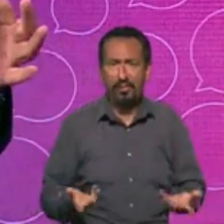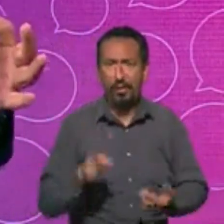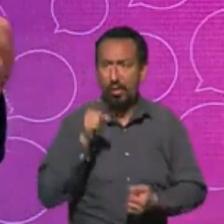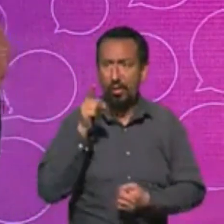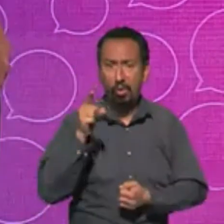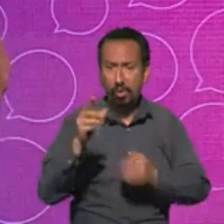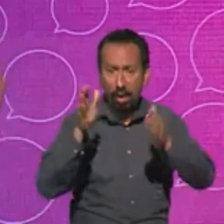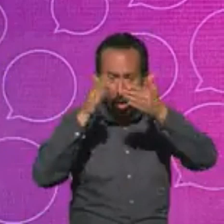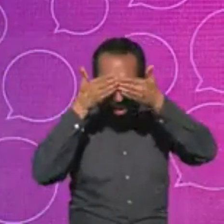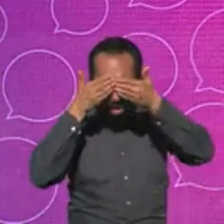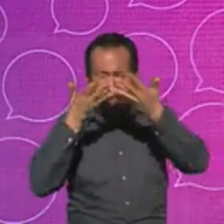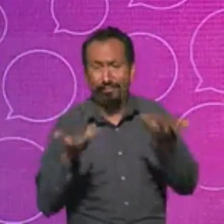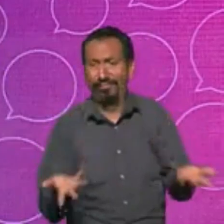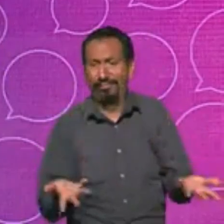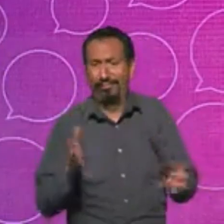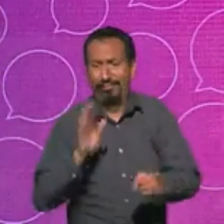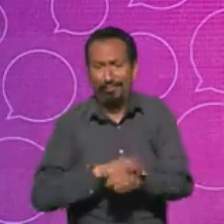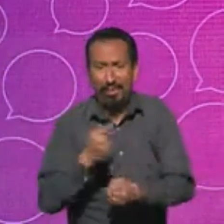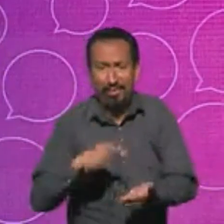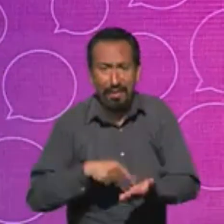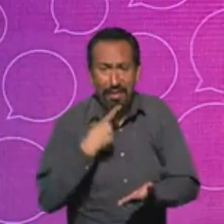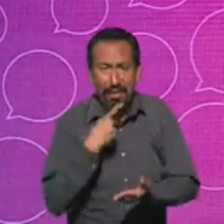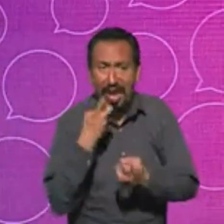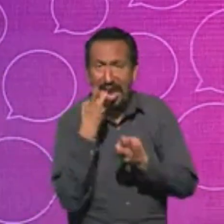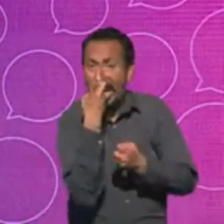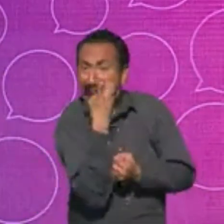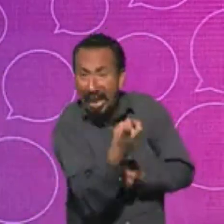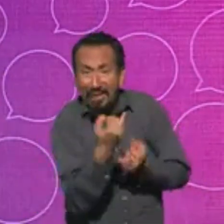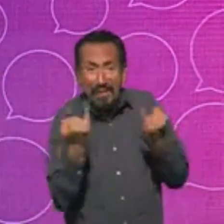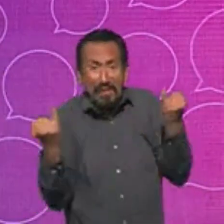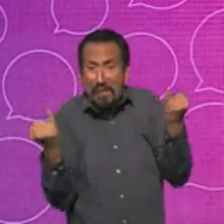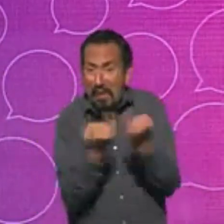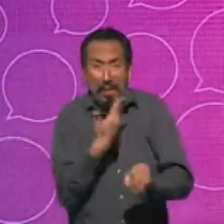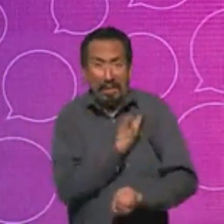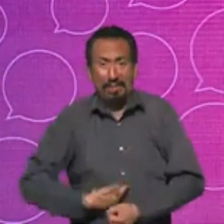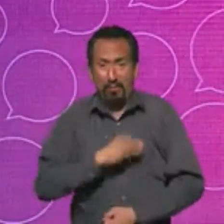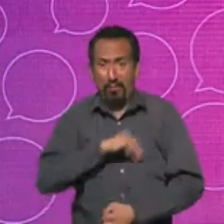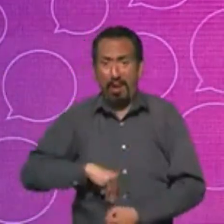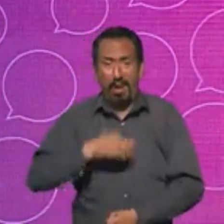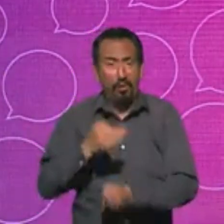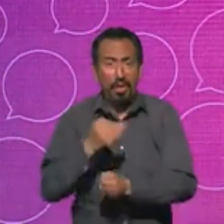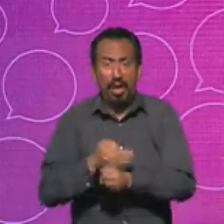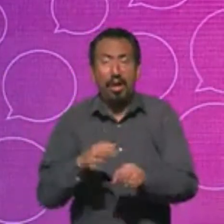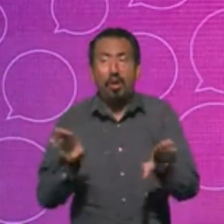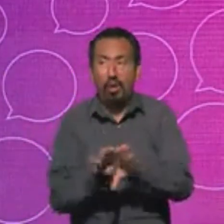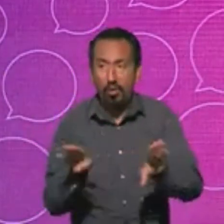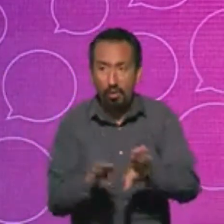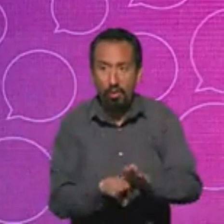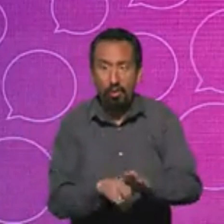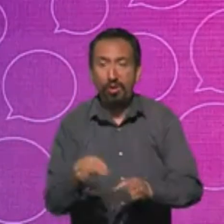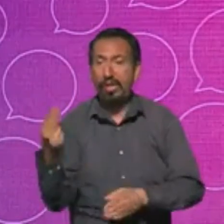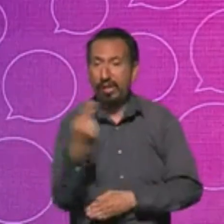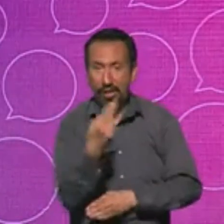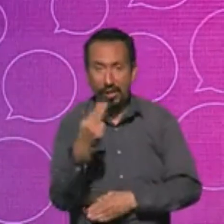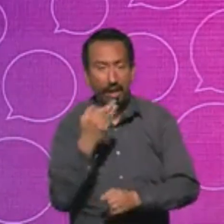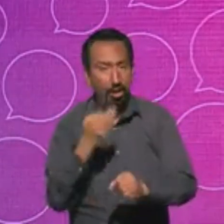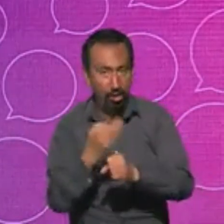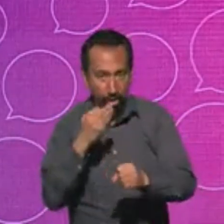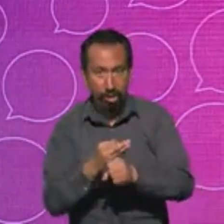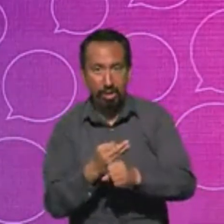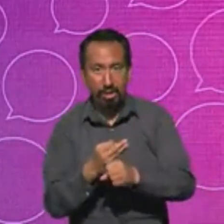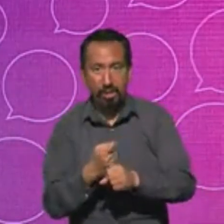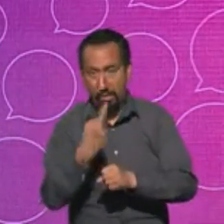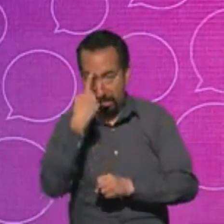su la realidad cotidiana de los celayenses Ese es el principal reto cómo lo vamos a hacer vamos a implementar la